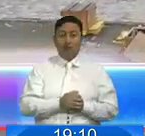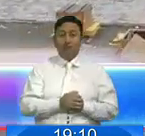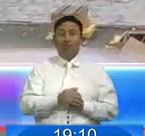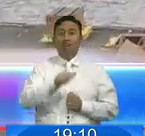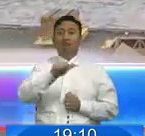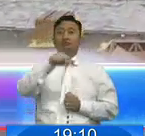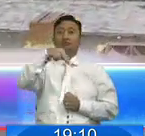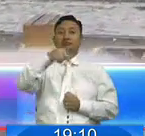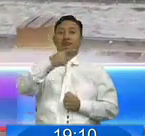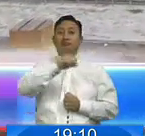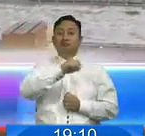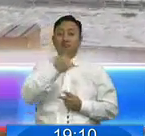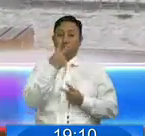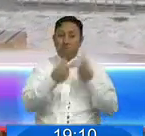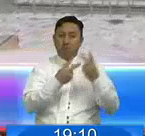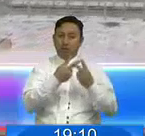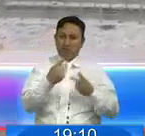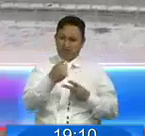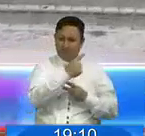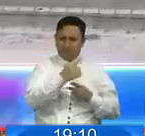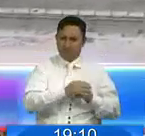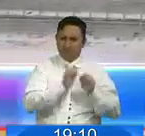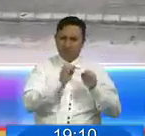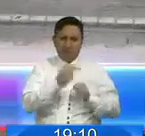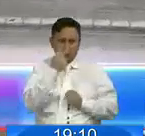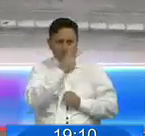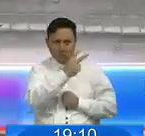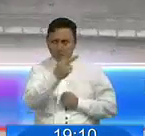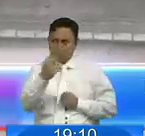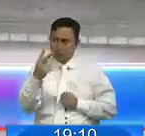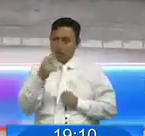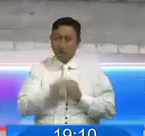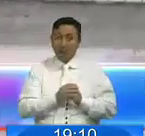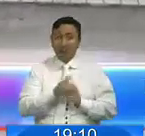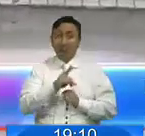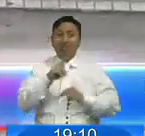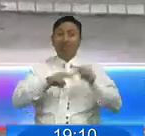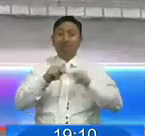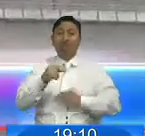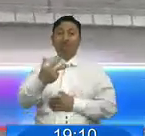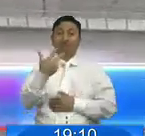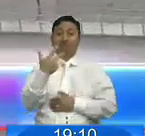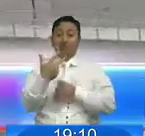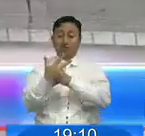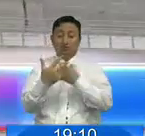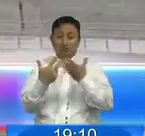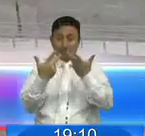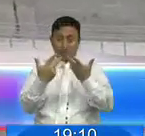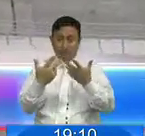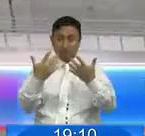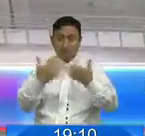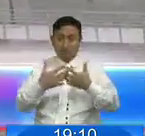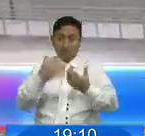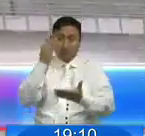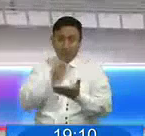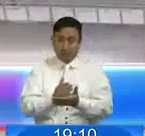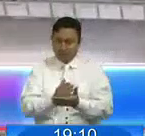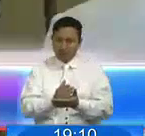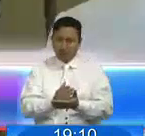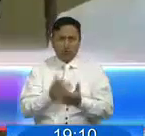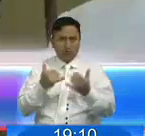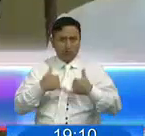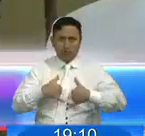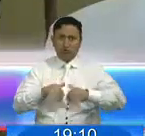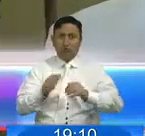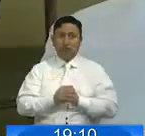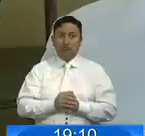a realizar una visita a la hidroeléctrica, indicando que la construcción, que depende de 3 contratos, no estaría paralizada pese a este litigio.